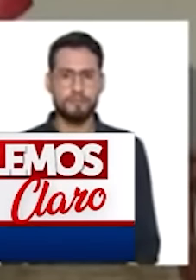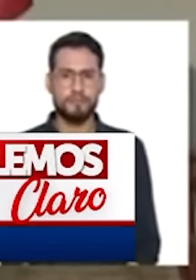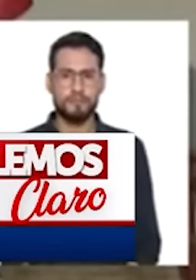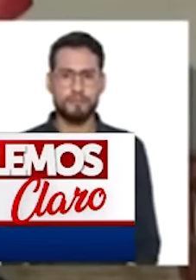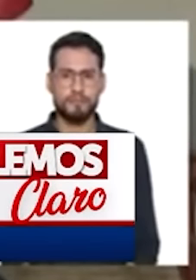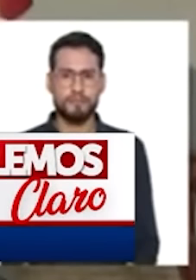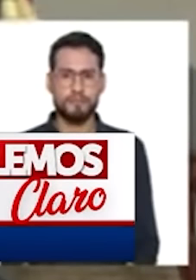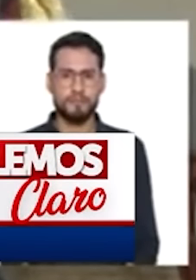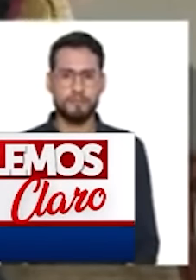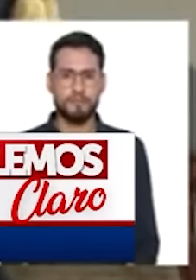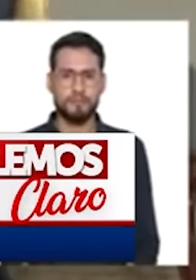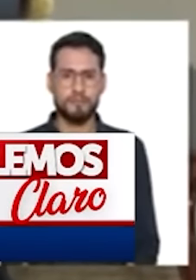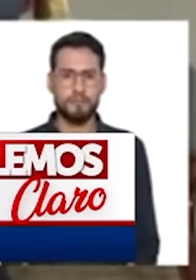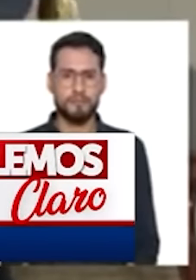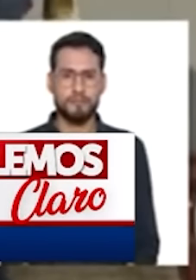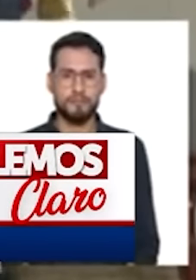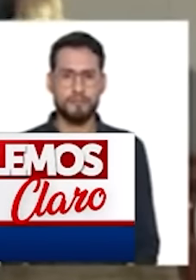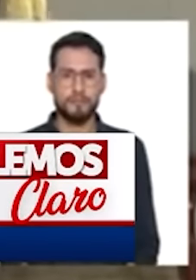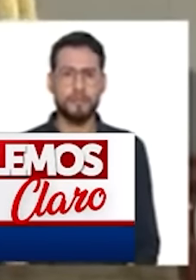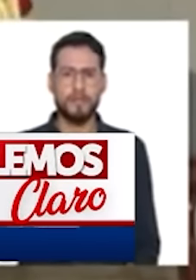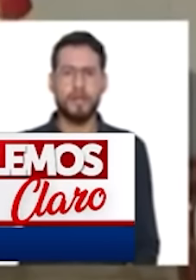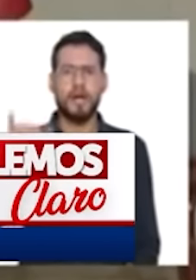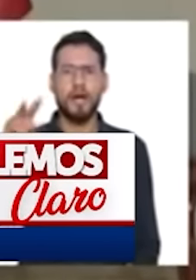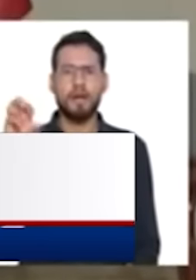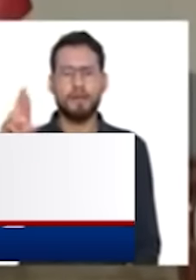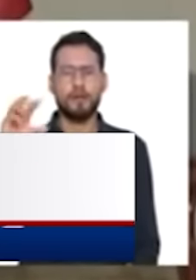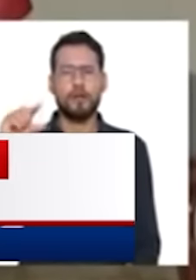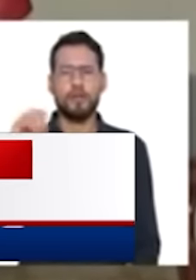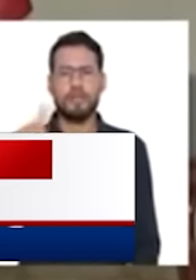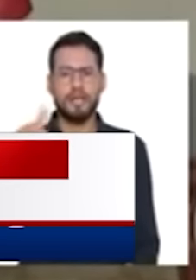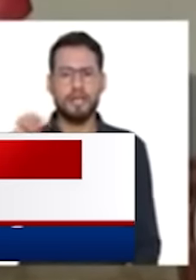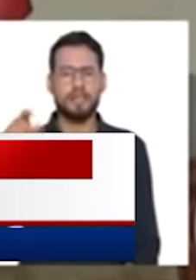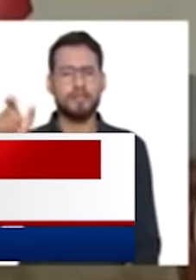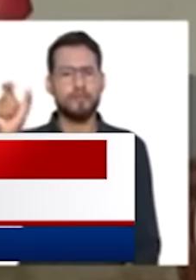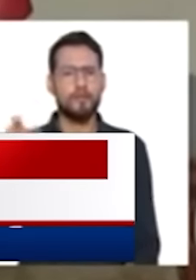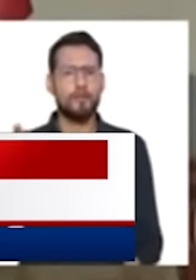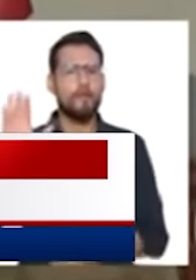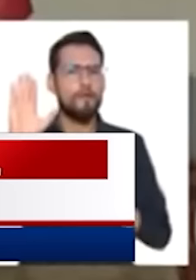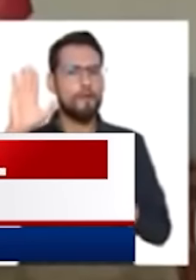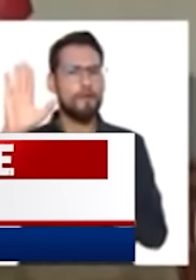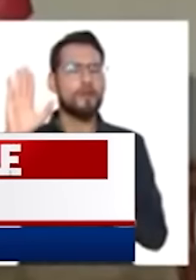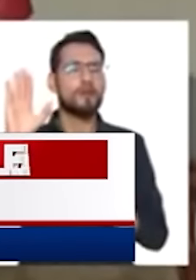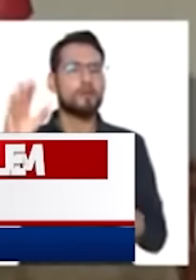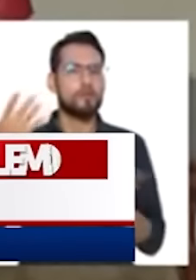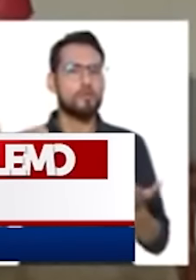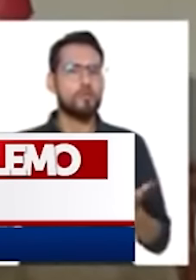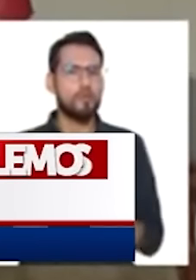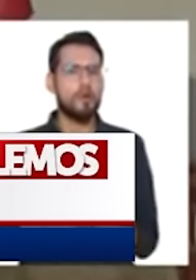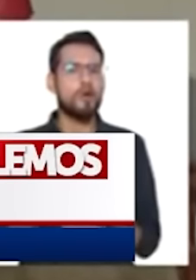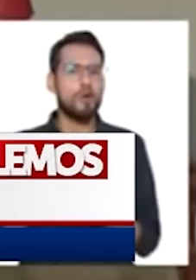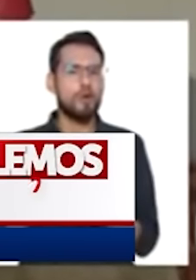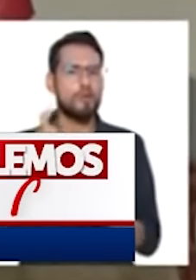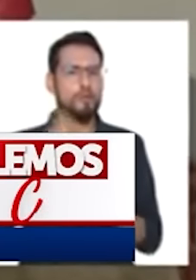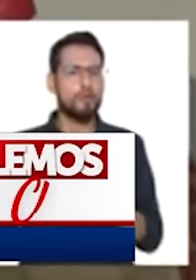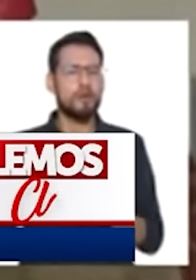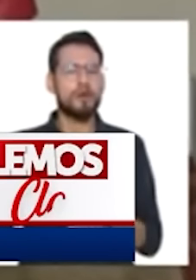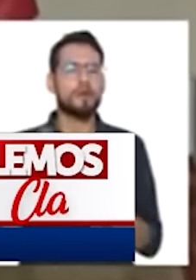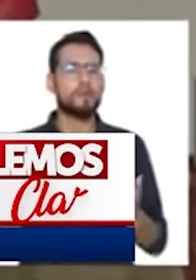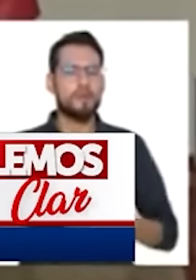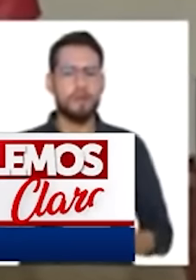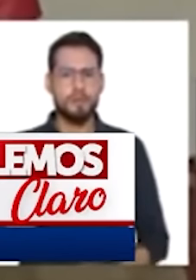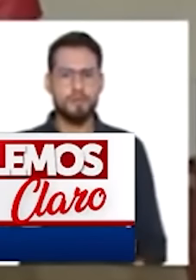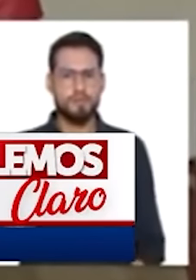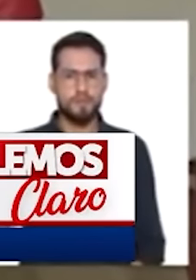demande Javier gz de esta manera se ratifica al ministro